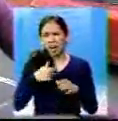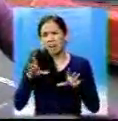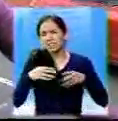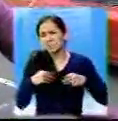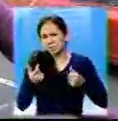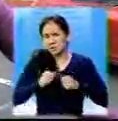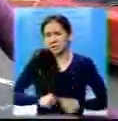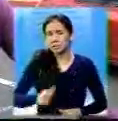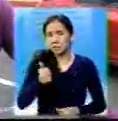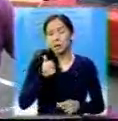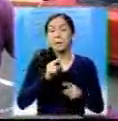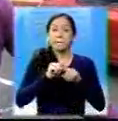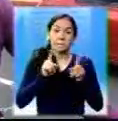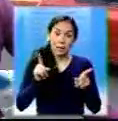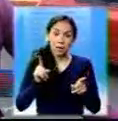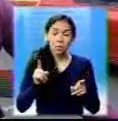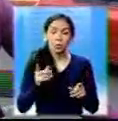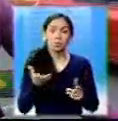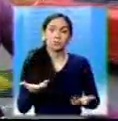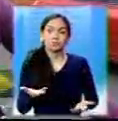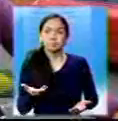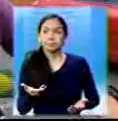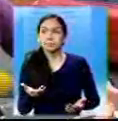inconveniente, ¿verdad? Lo único que sí